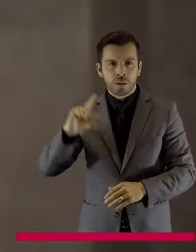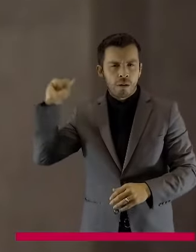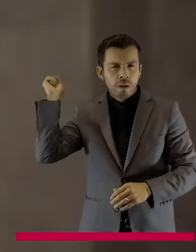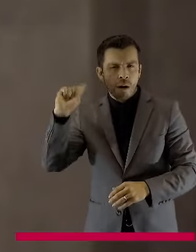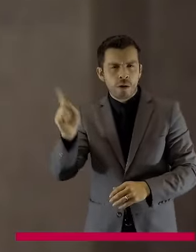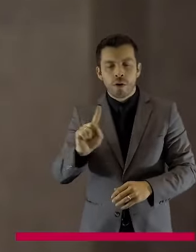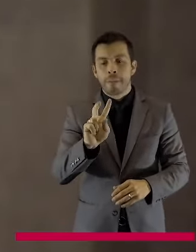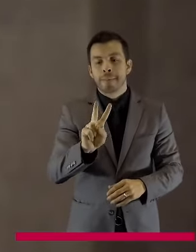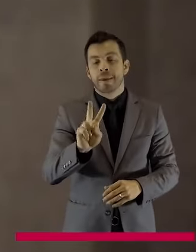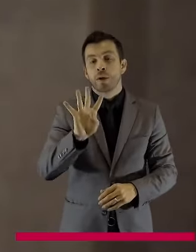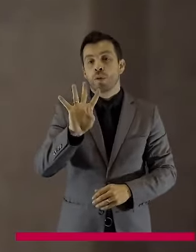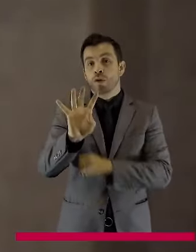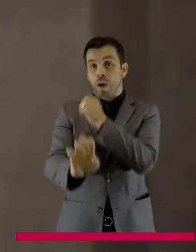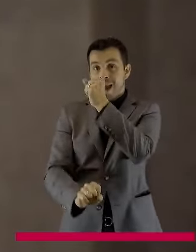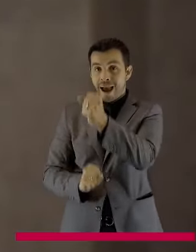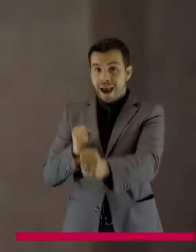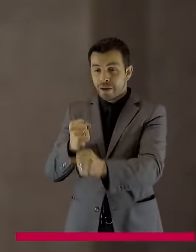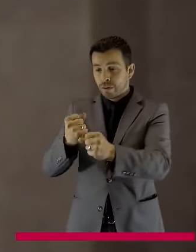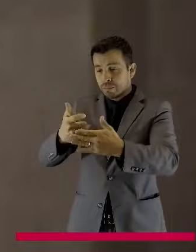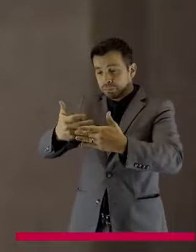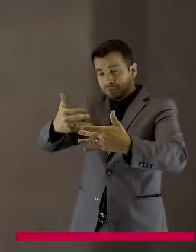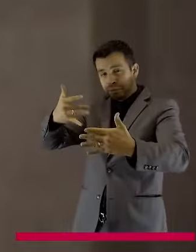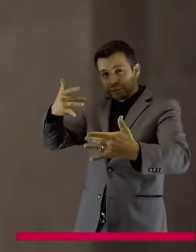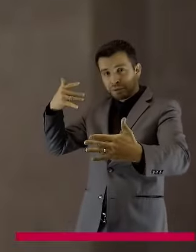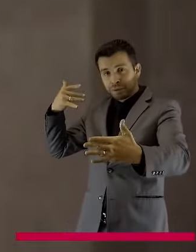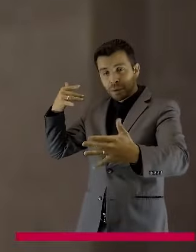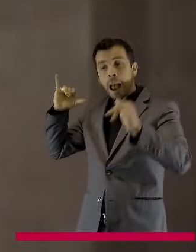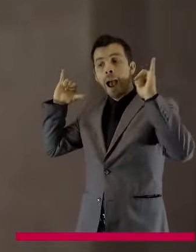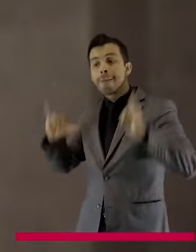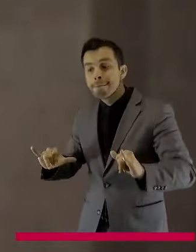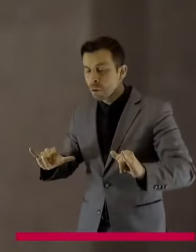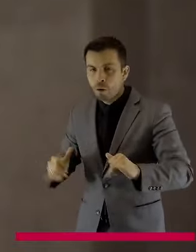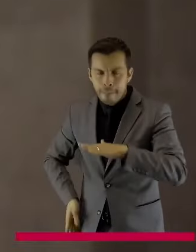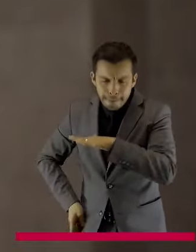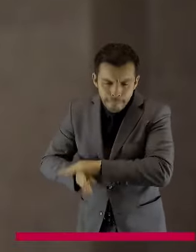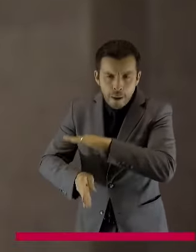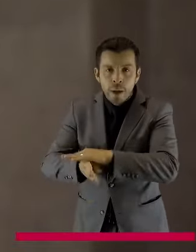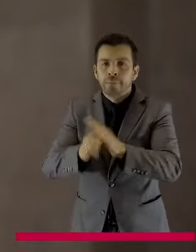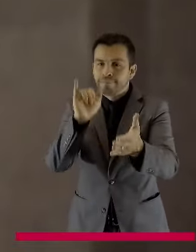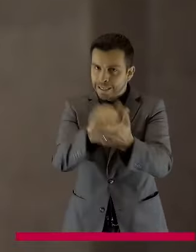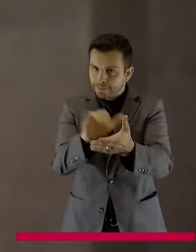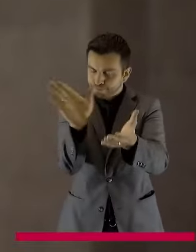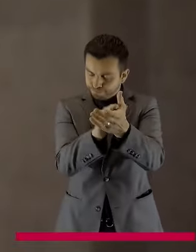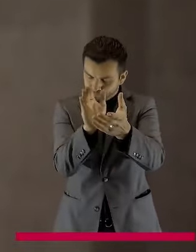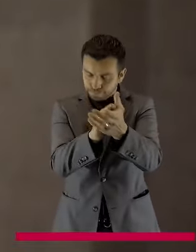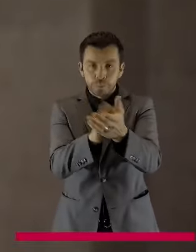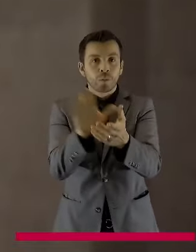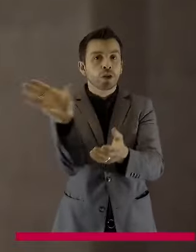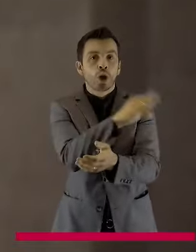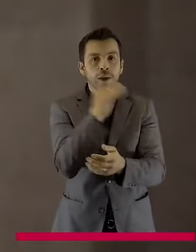años y que no ha parado, y quiero pedir un fuerte aplauso para todas esas mujeres.